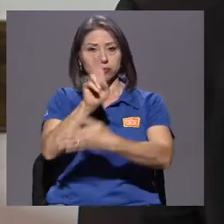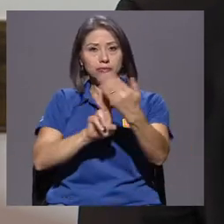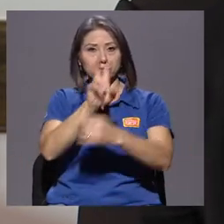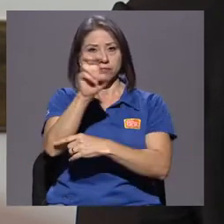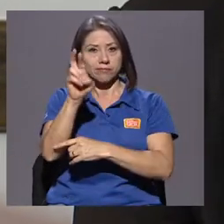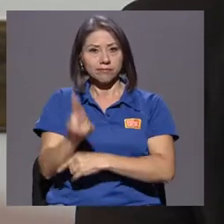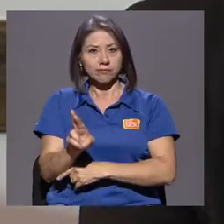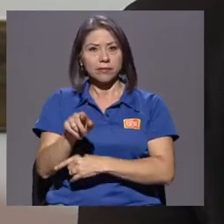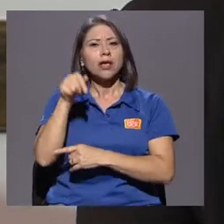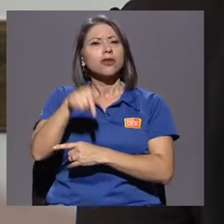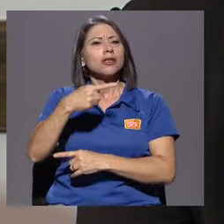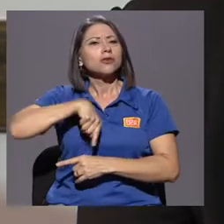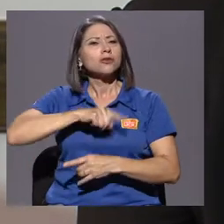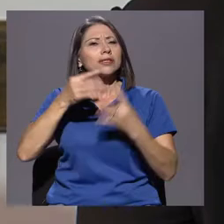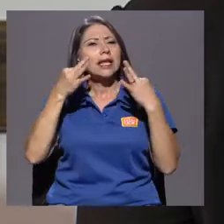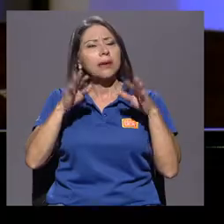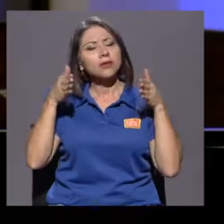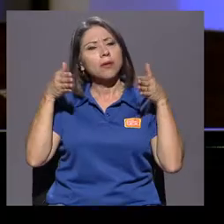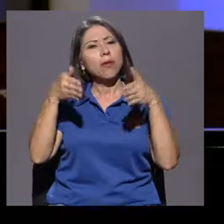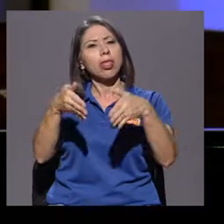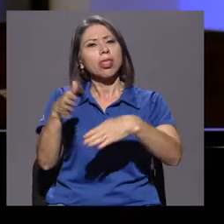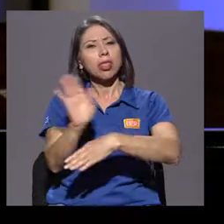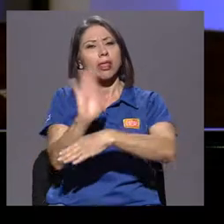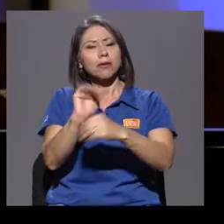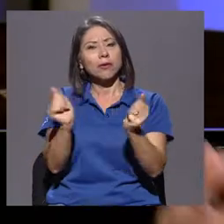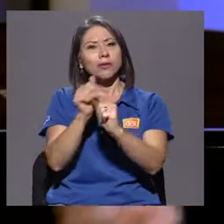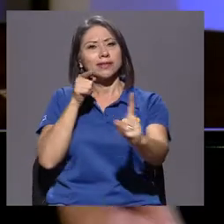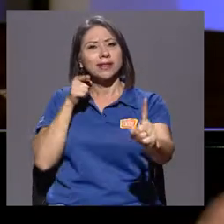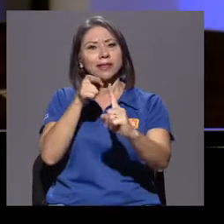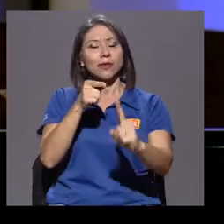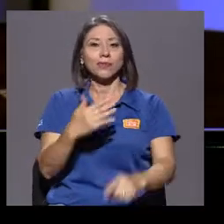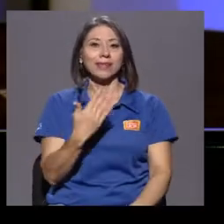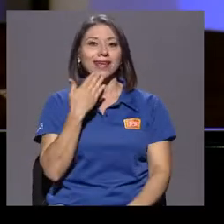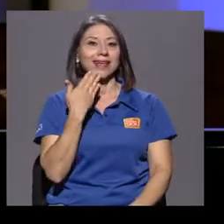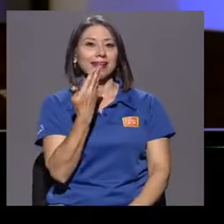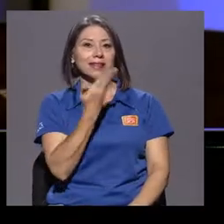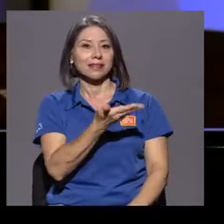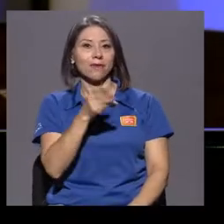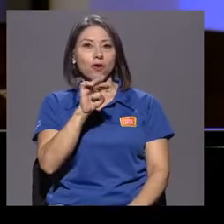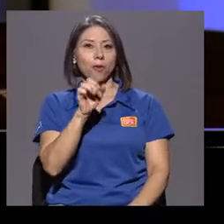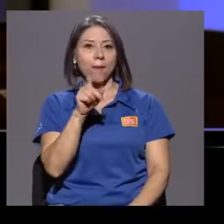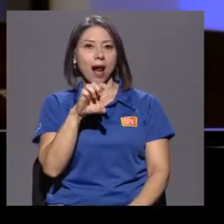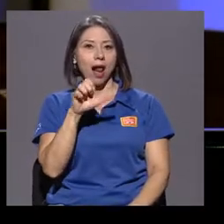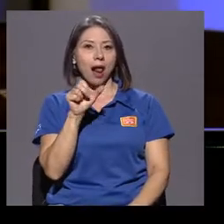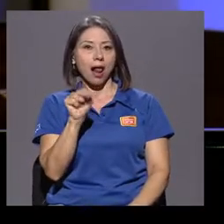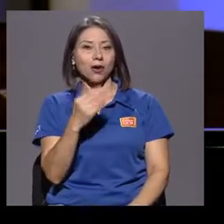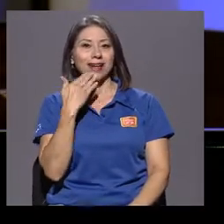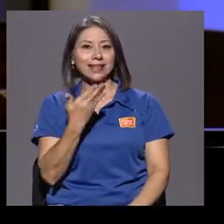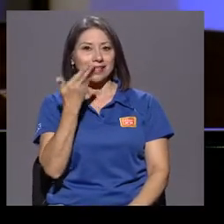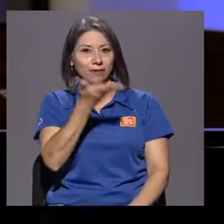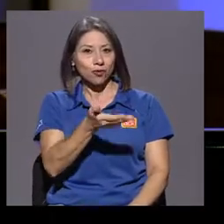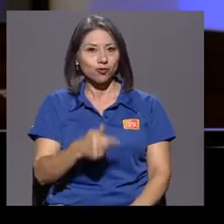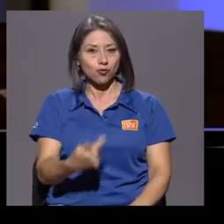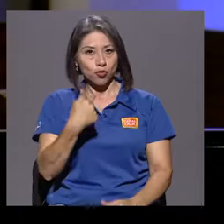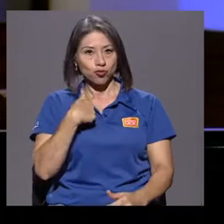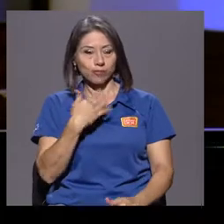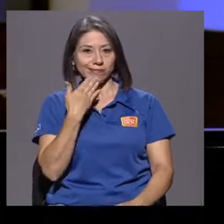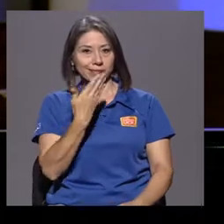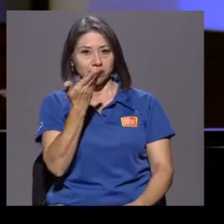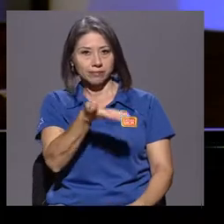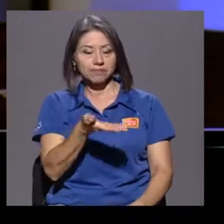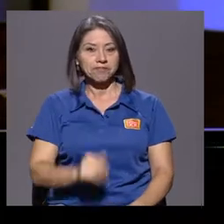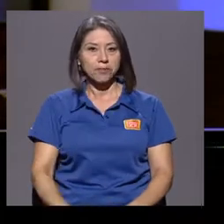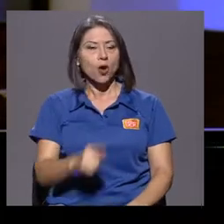donde tratamos de hacer televisión con sentido gracias a world malo gracias a vos está la gratitud es de mi parte